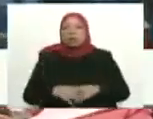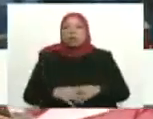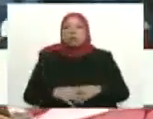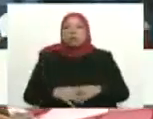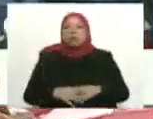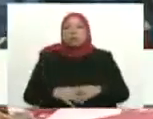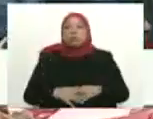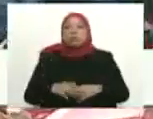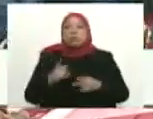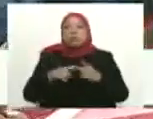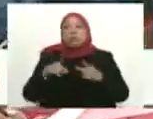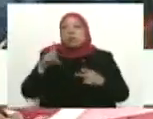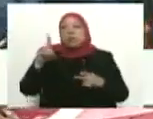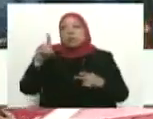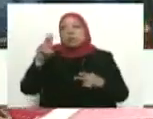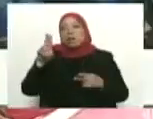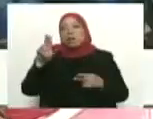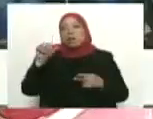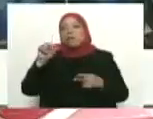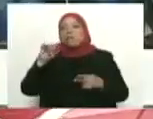David Rodríguez.